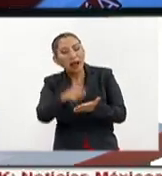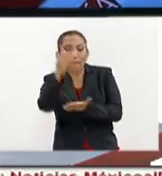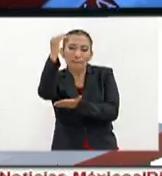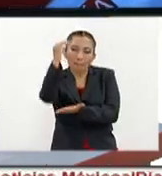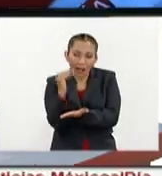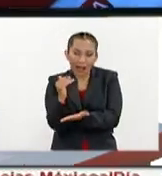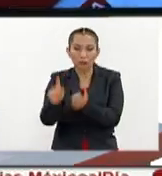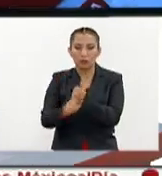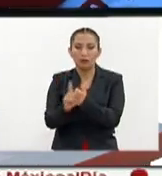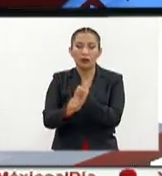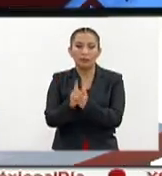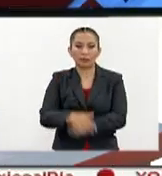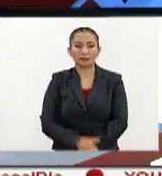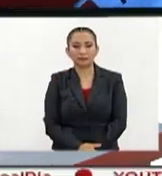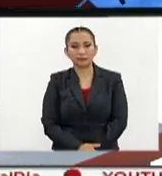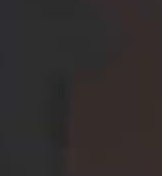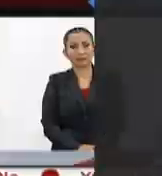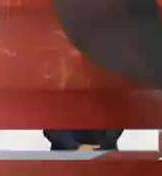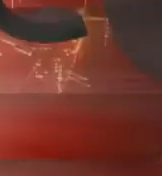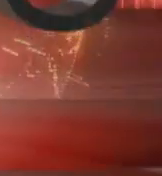cómo superar esta problemática.